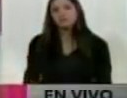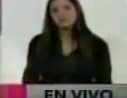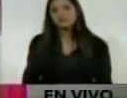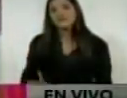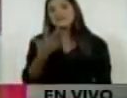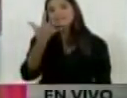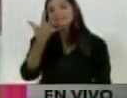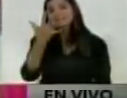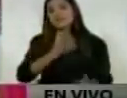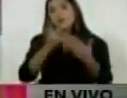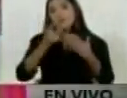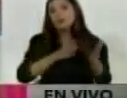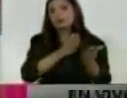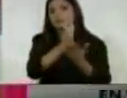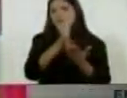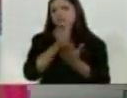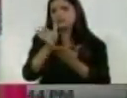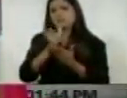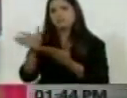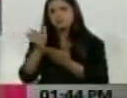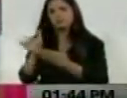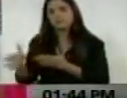5 líneas de prioridad.